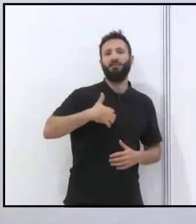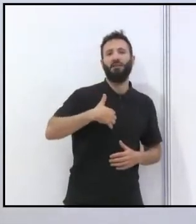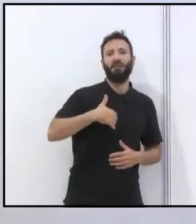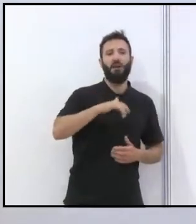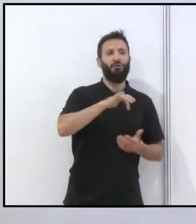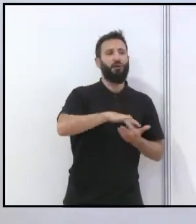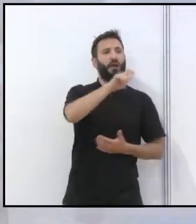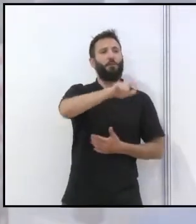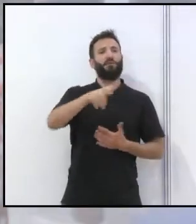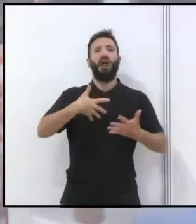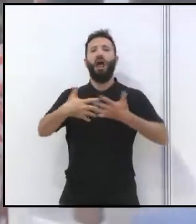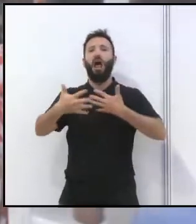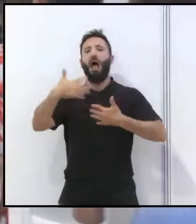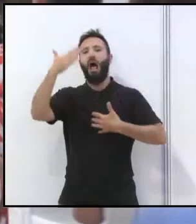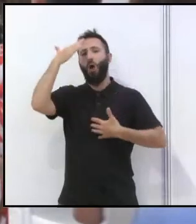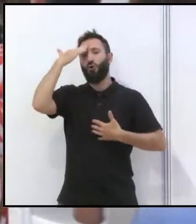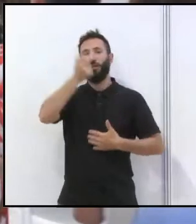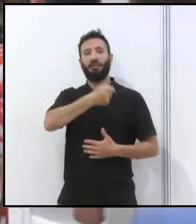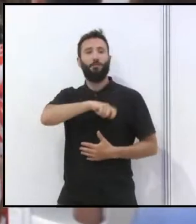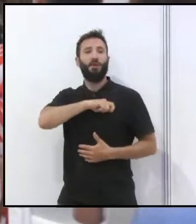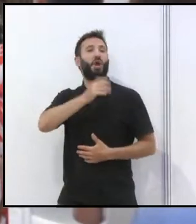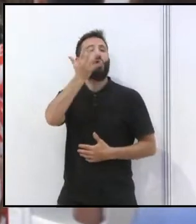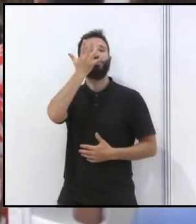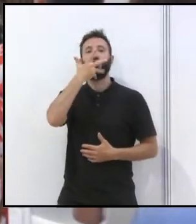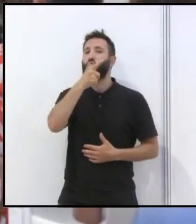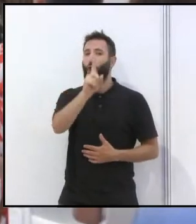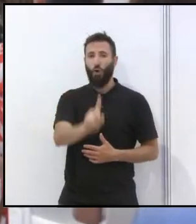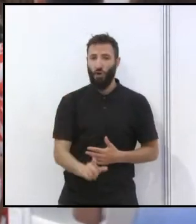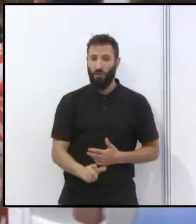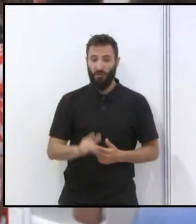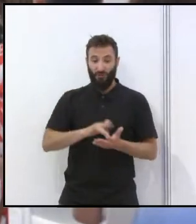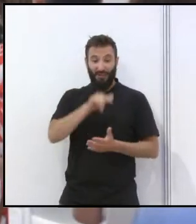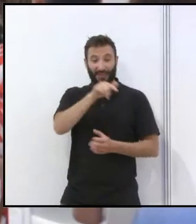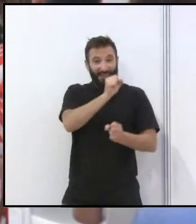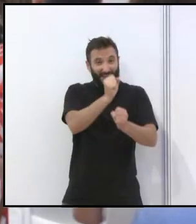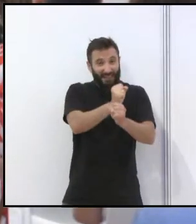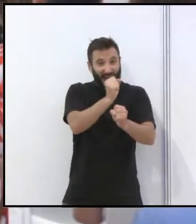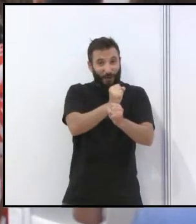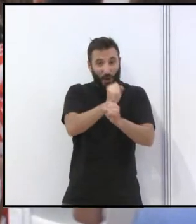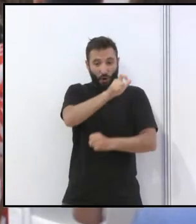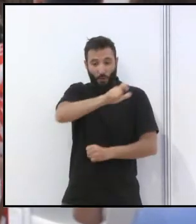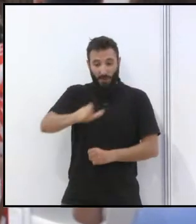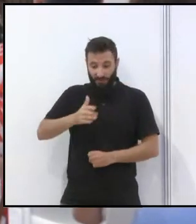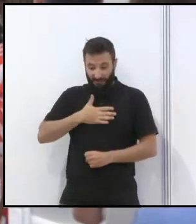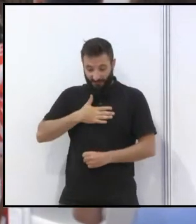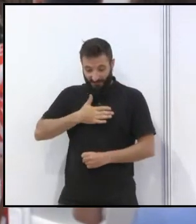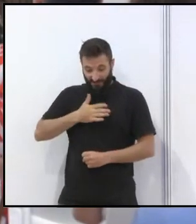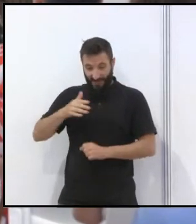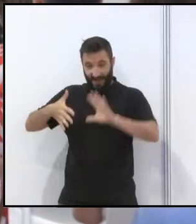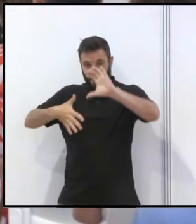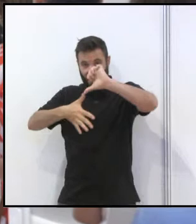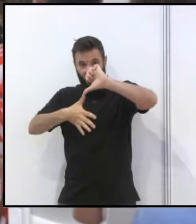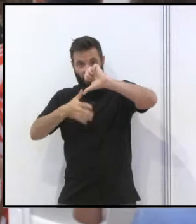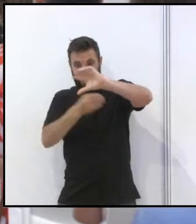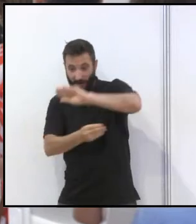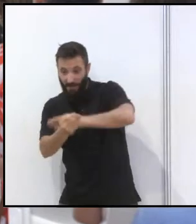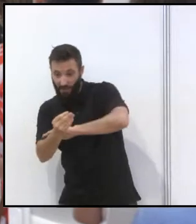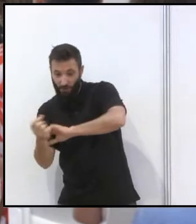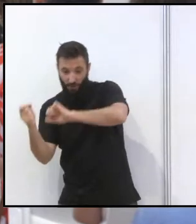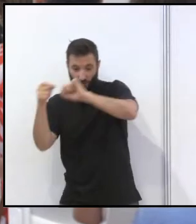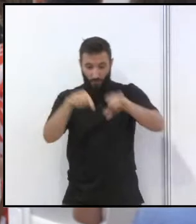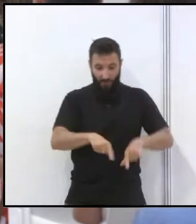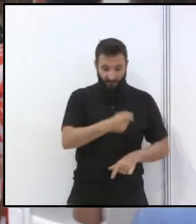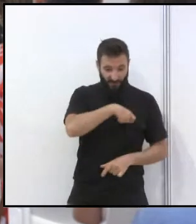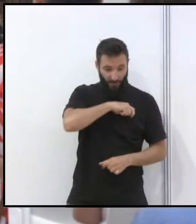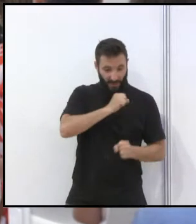autores españoles. Y es un trabajo que estamos haciendo los latinoamericanos que estamos aquí, llevar a los españoles a América